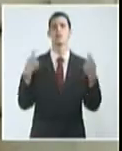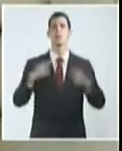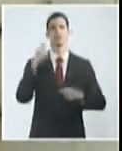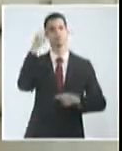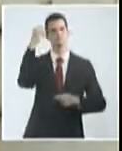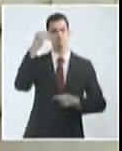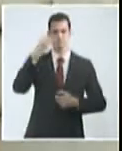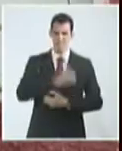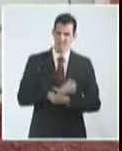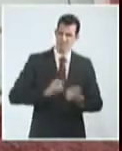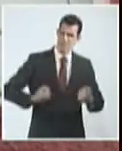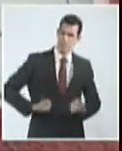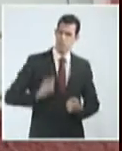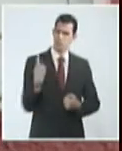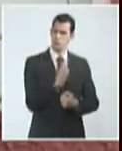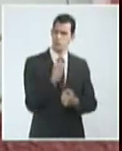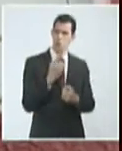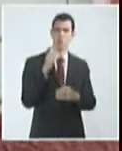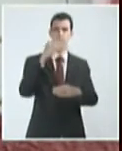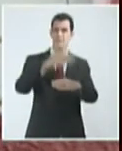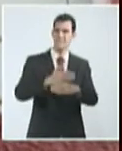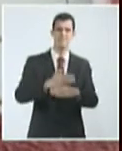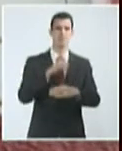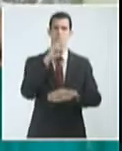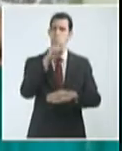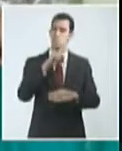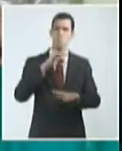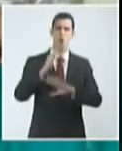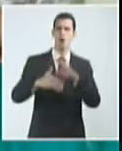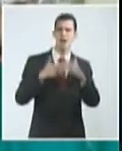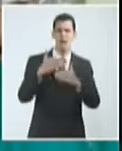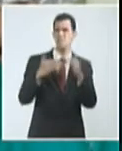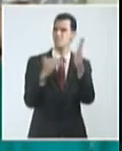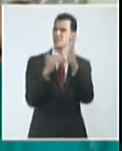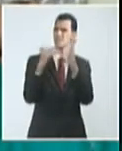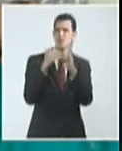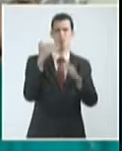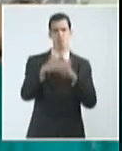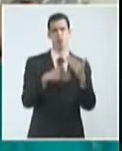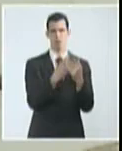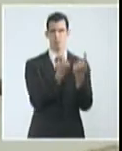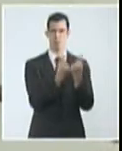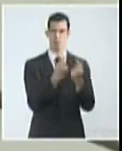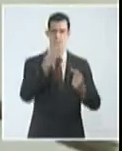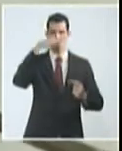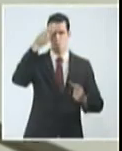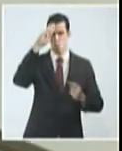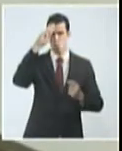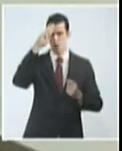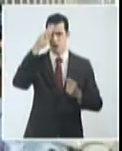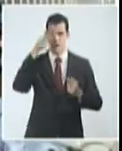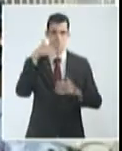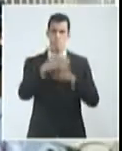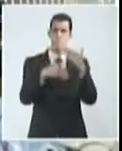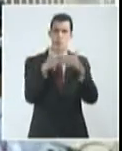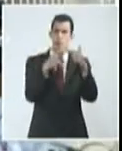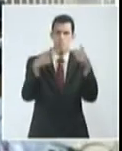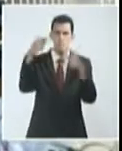situación económica tan compleja, Cuba se volcó a salvar vidas ante todo, a salvar